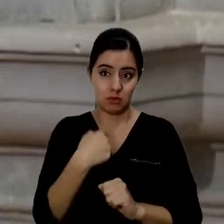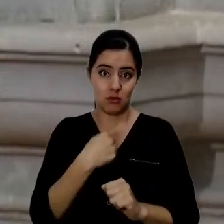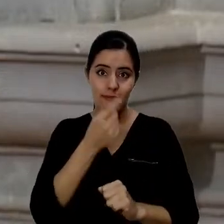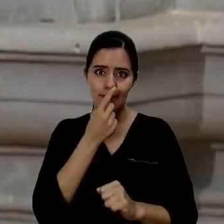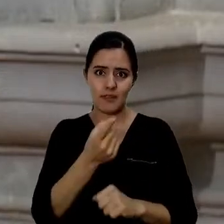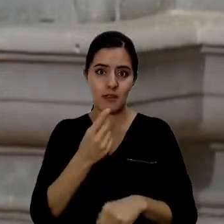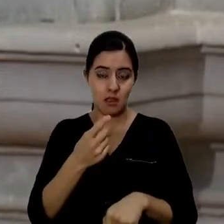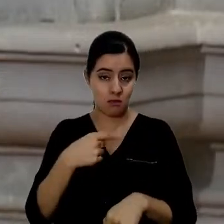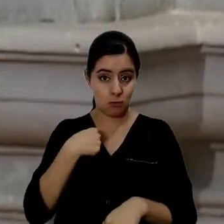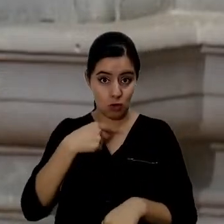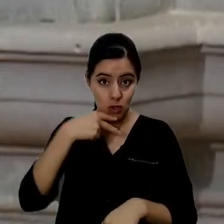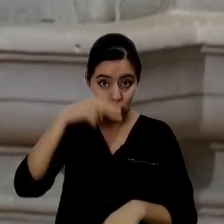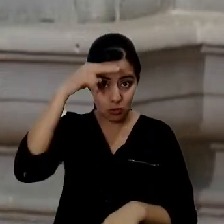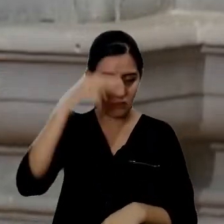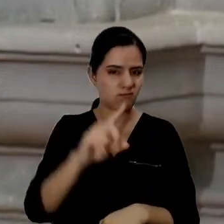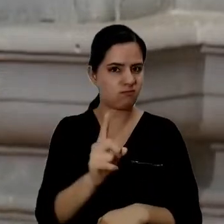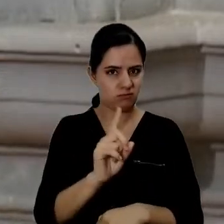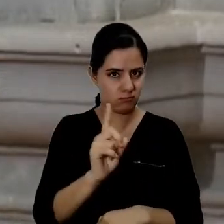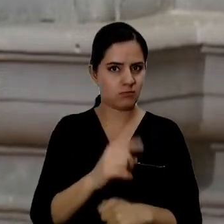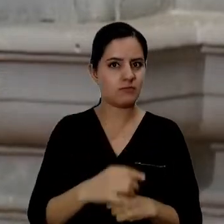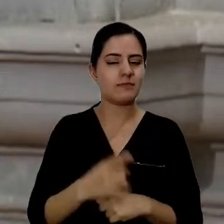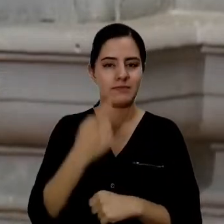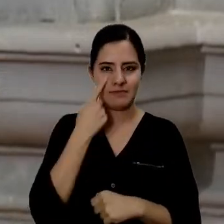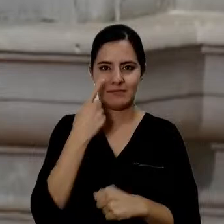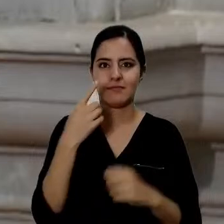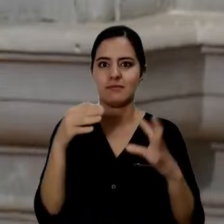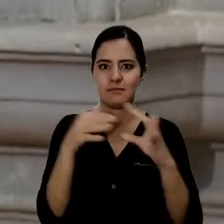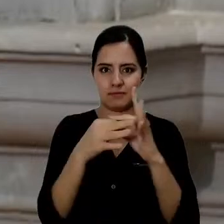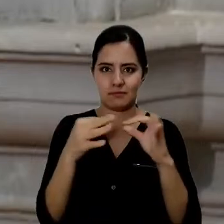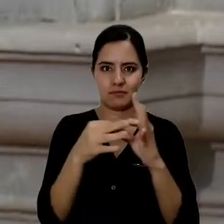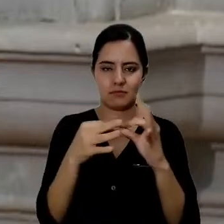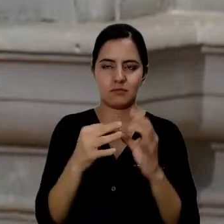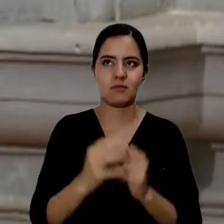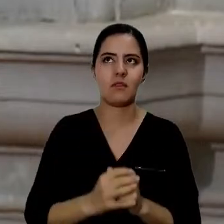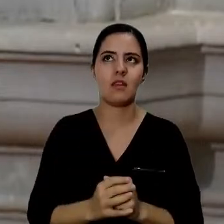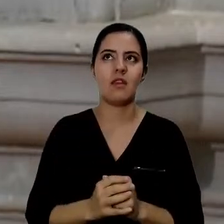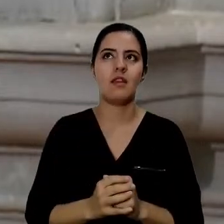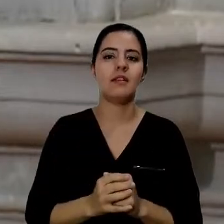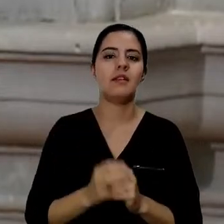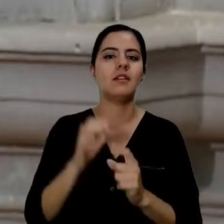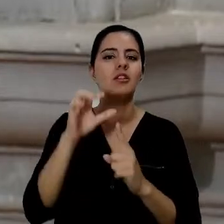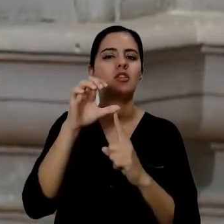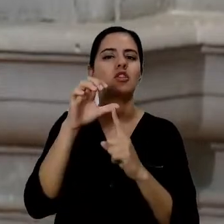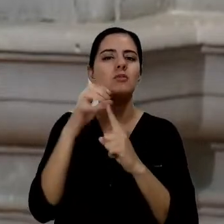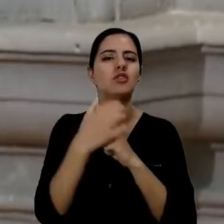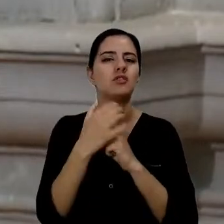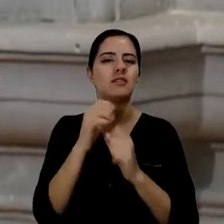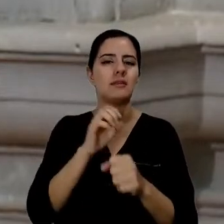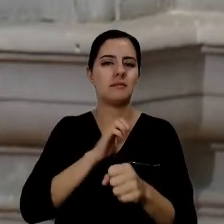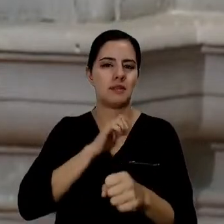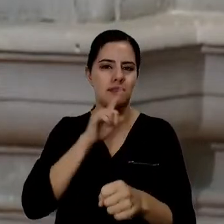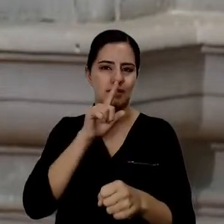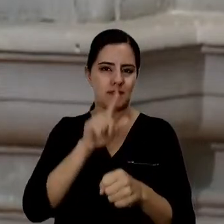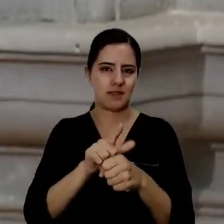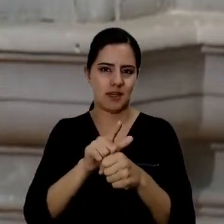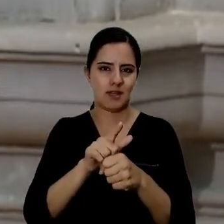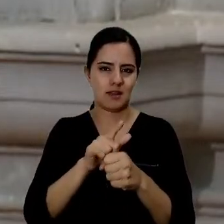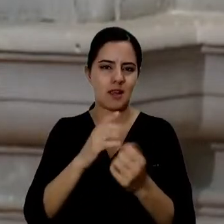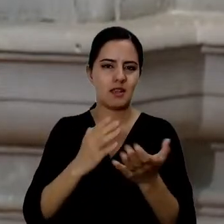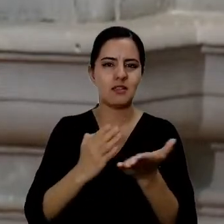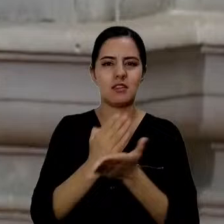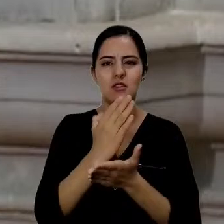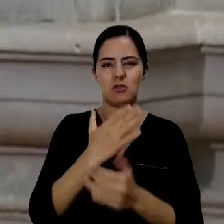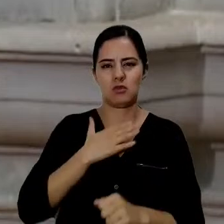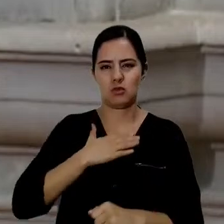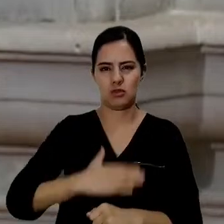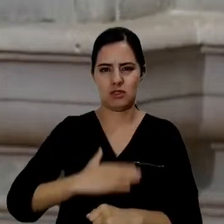voy a remitir a lo que concluyó la Comisión Especial de Acceso a la Justicia para